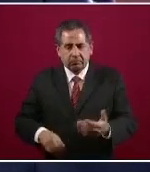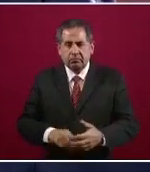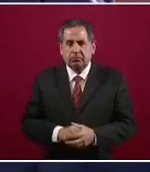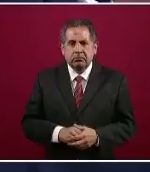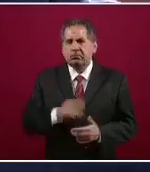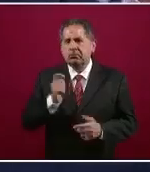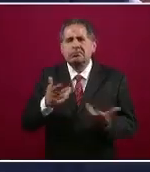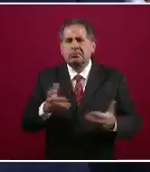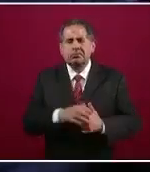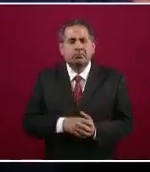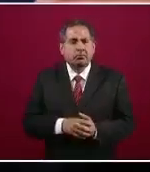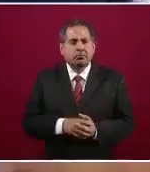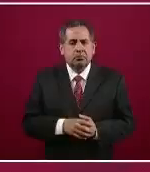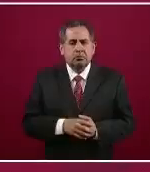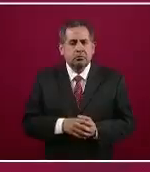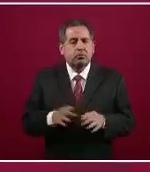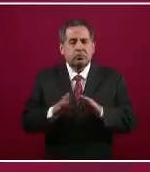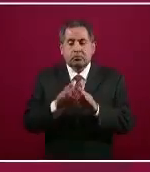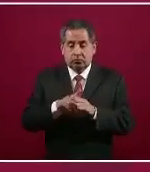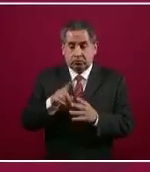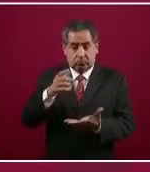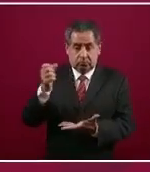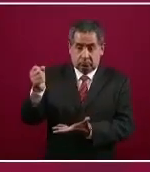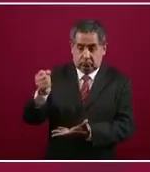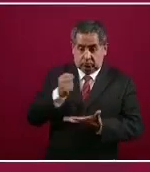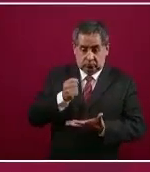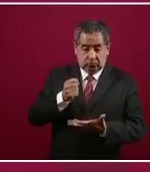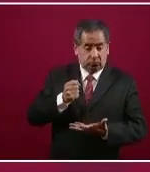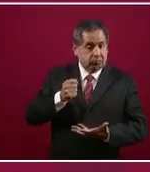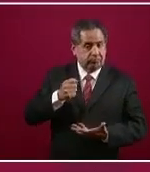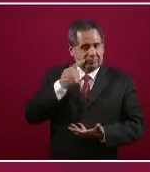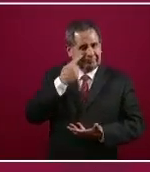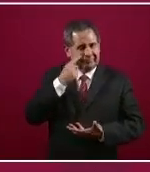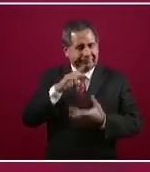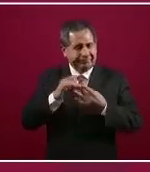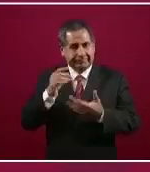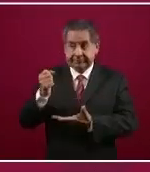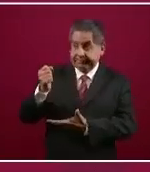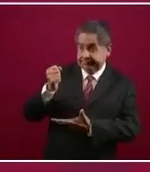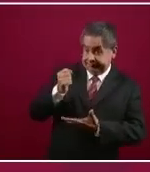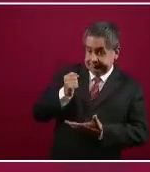¿Qué hacían? Recibían los recursos, había un